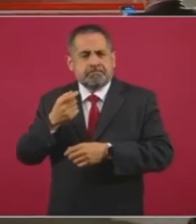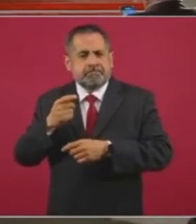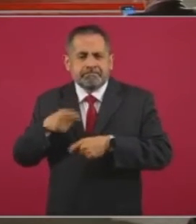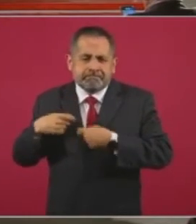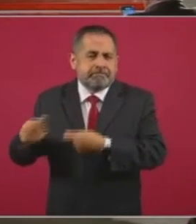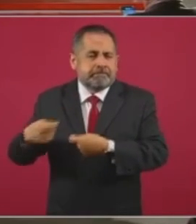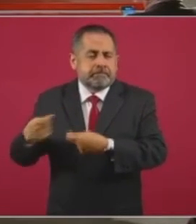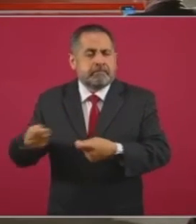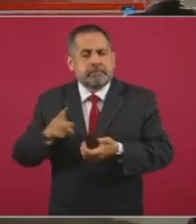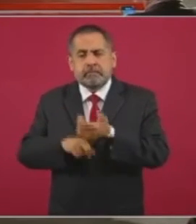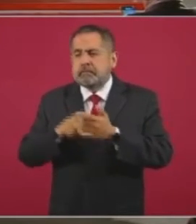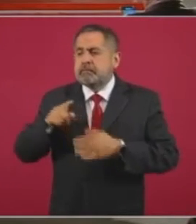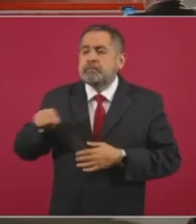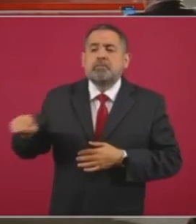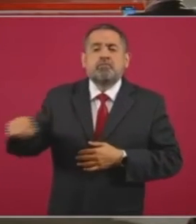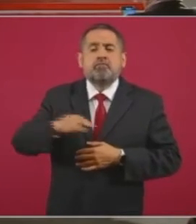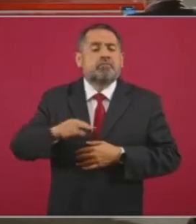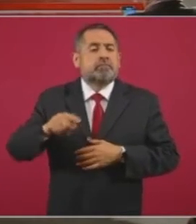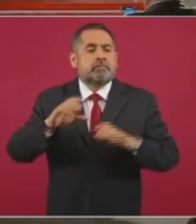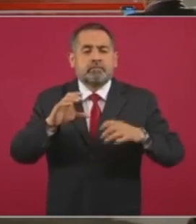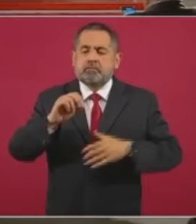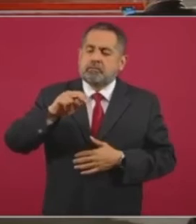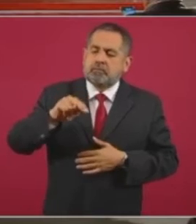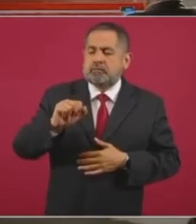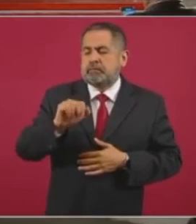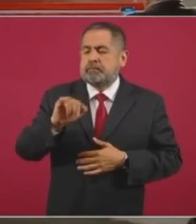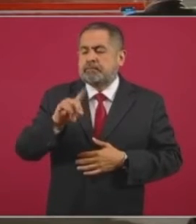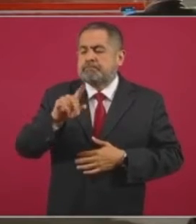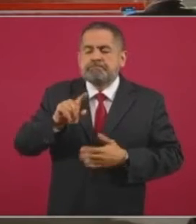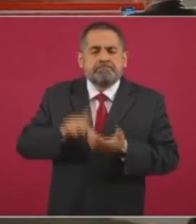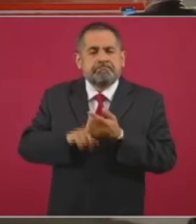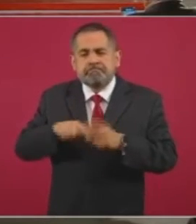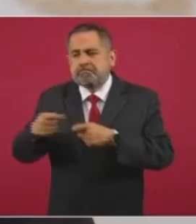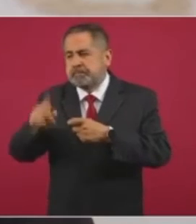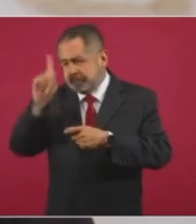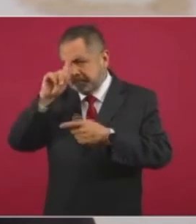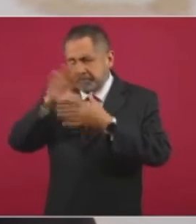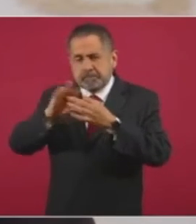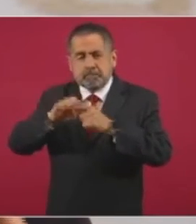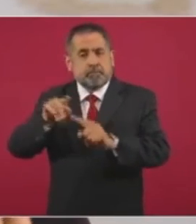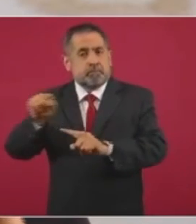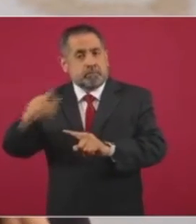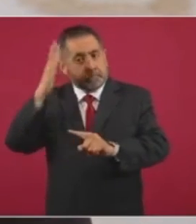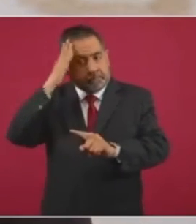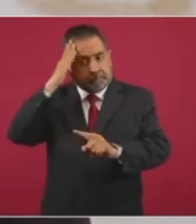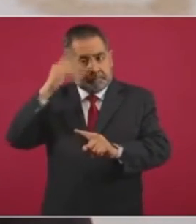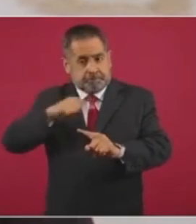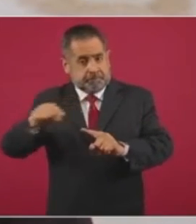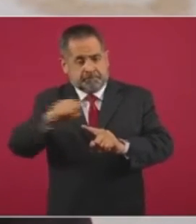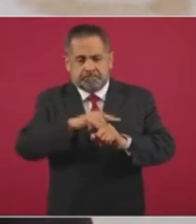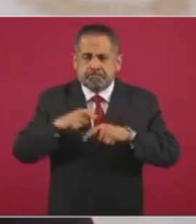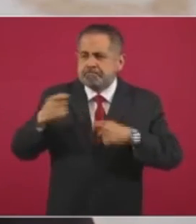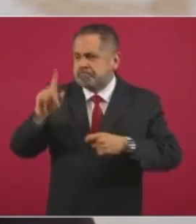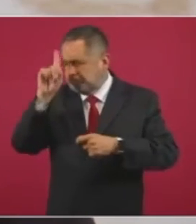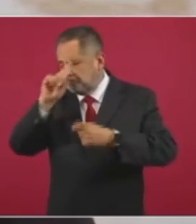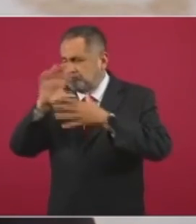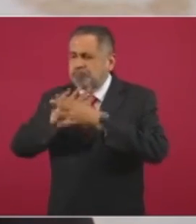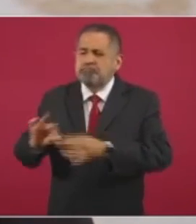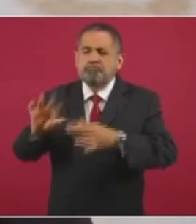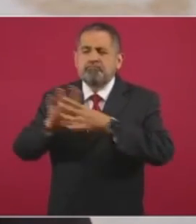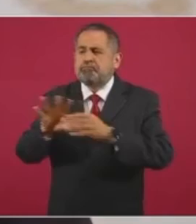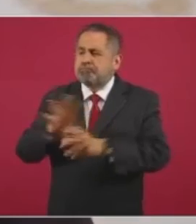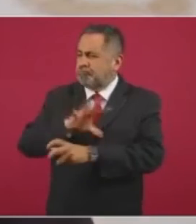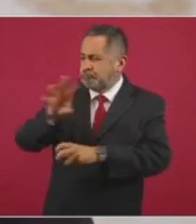de las comunidades, las vocalías del CONACYT, la voz de los diferentes líderes comunitarios, que se incluya la atención